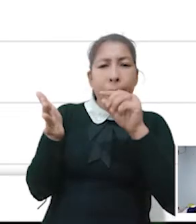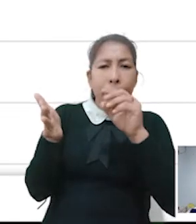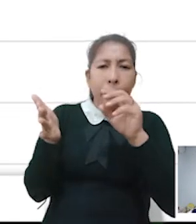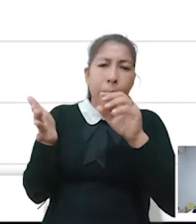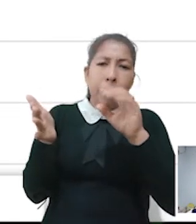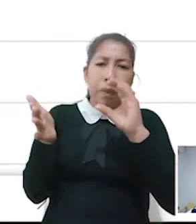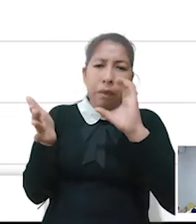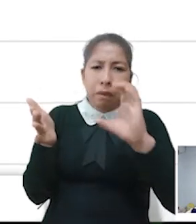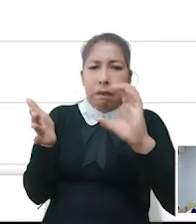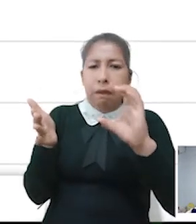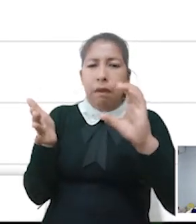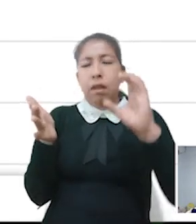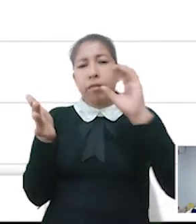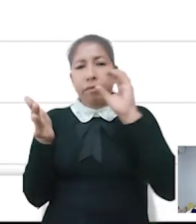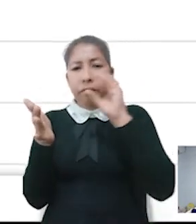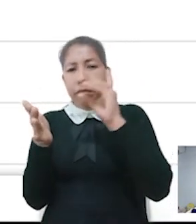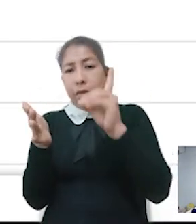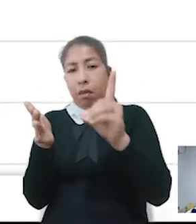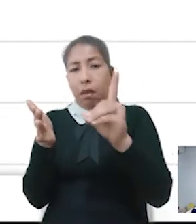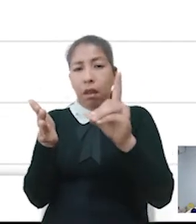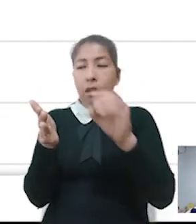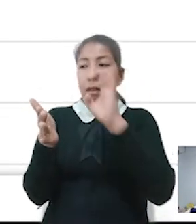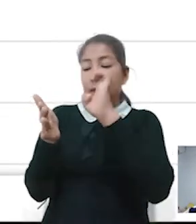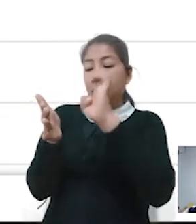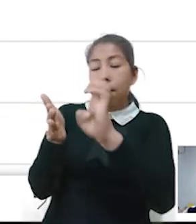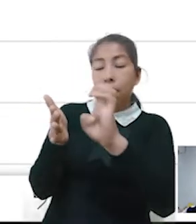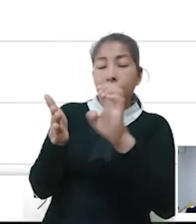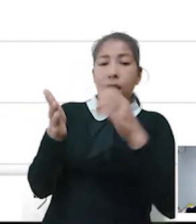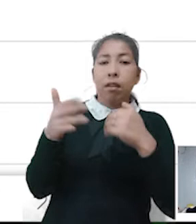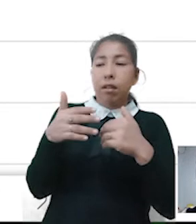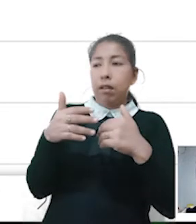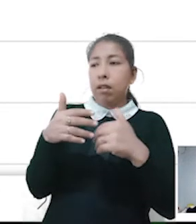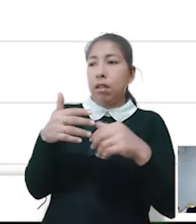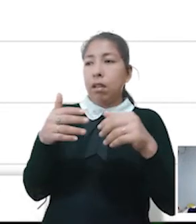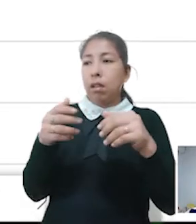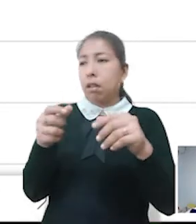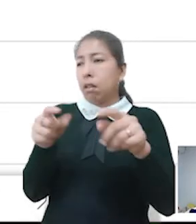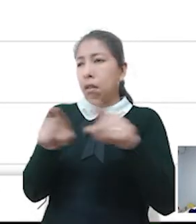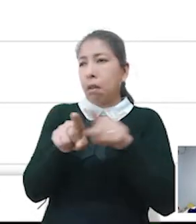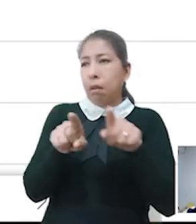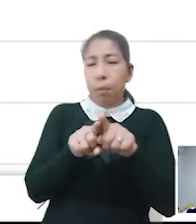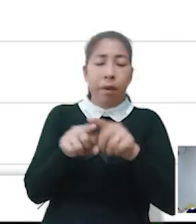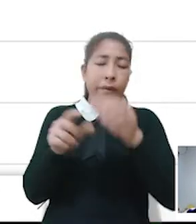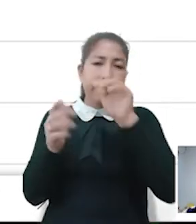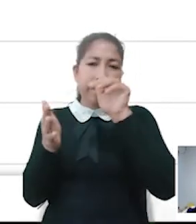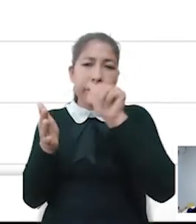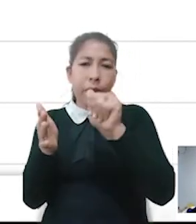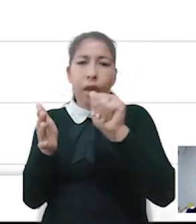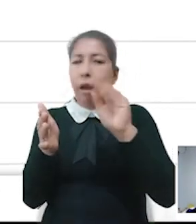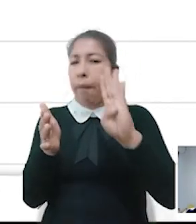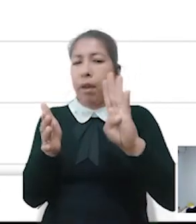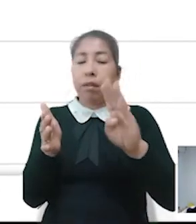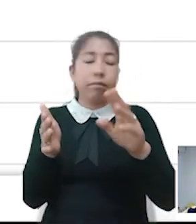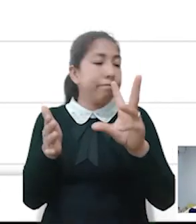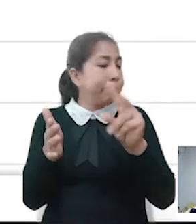E. Luego, en la parte de los datos, nos dice A y B es una cantidad desconocida,